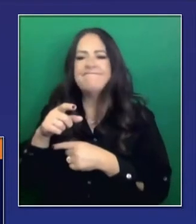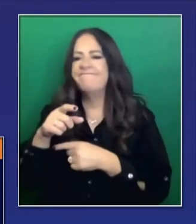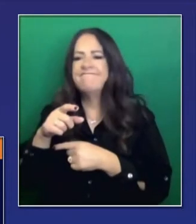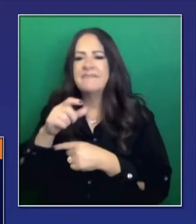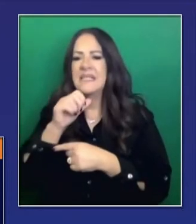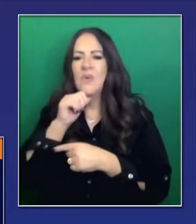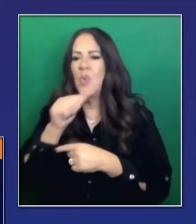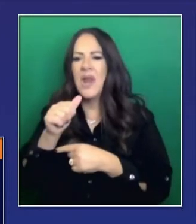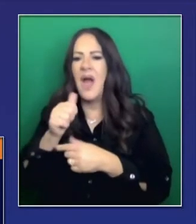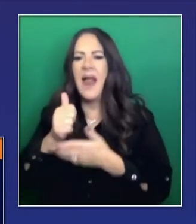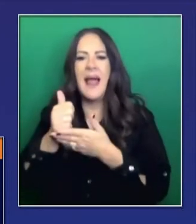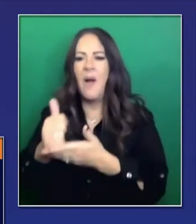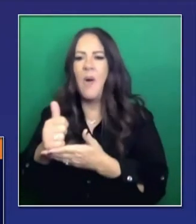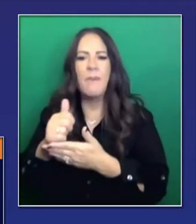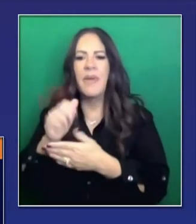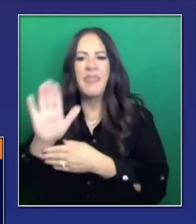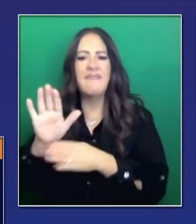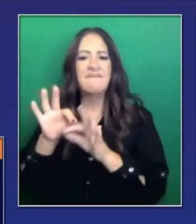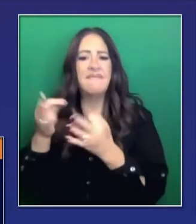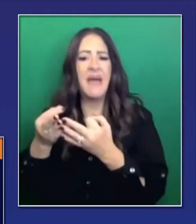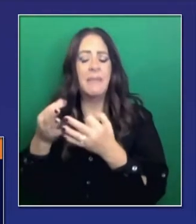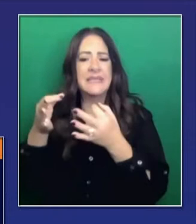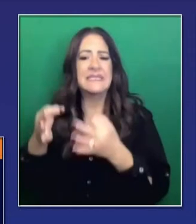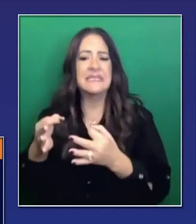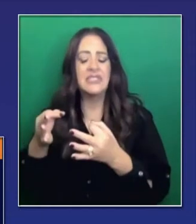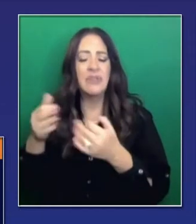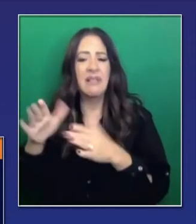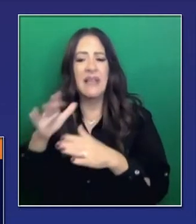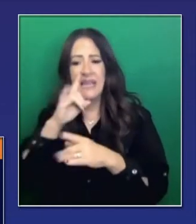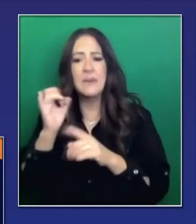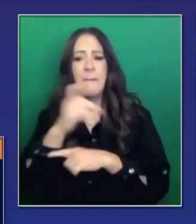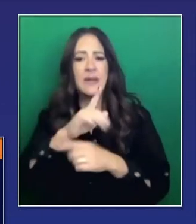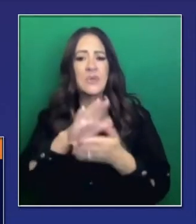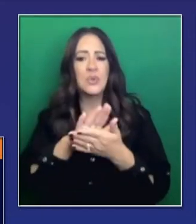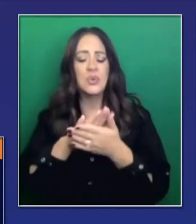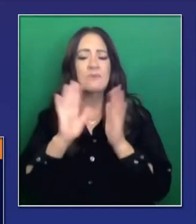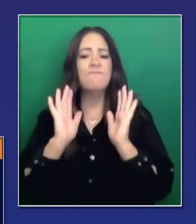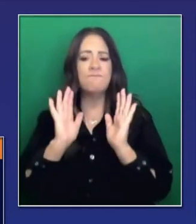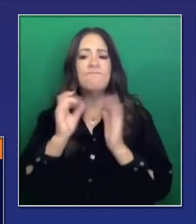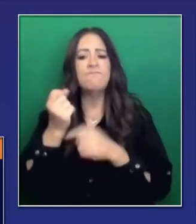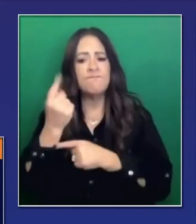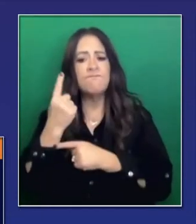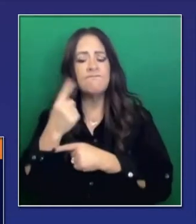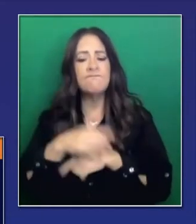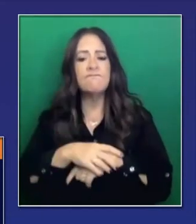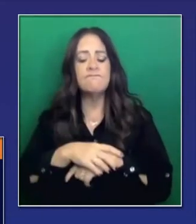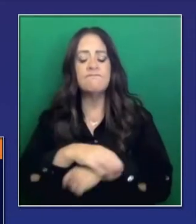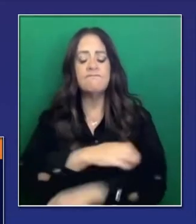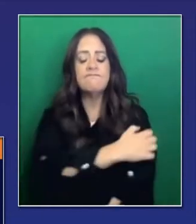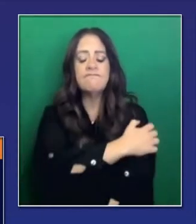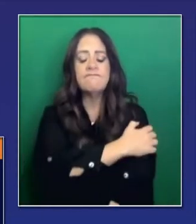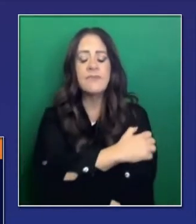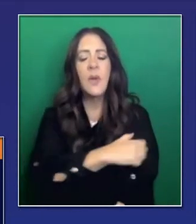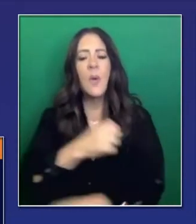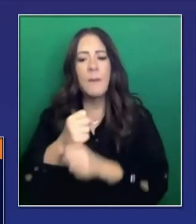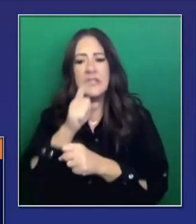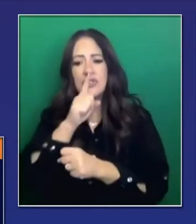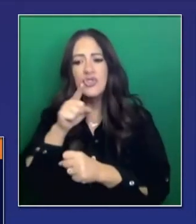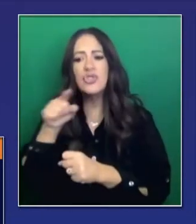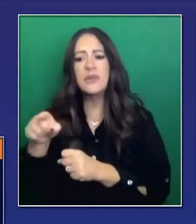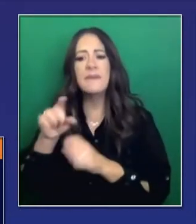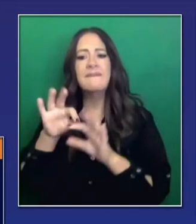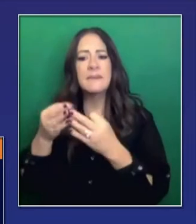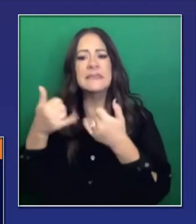mejor para ellos. Así que queremos que sepan que tienen la habilidad, la capacidad que tienen actual de mantener este